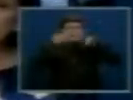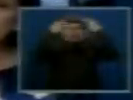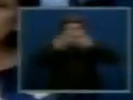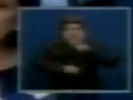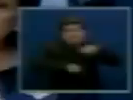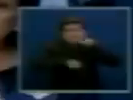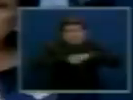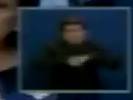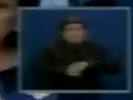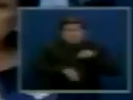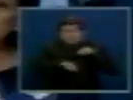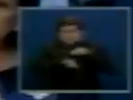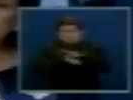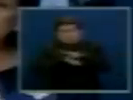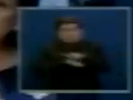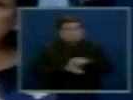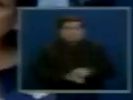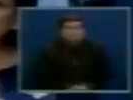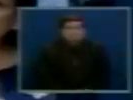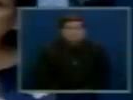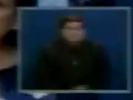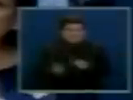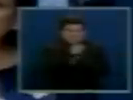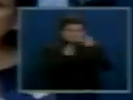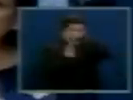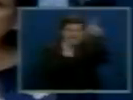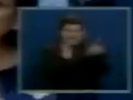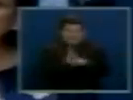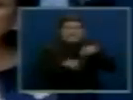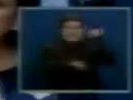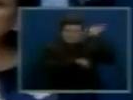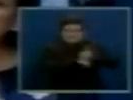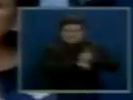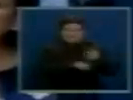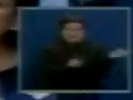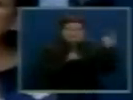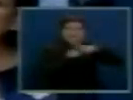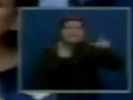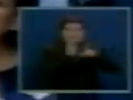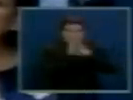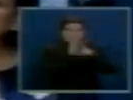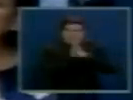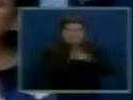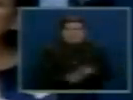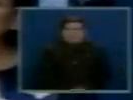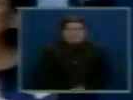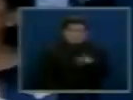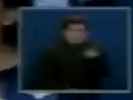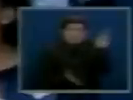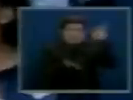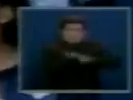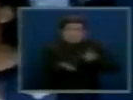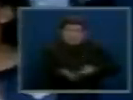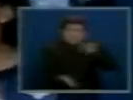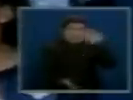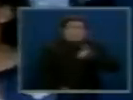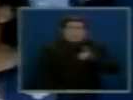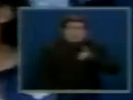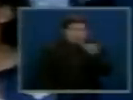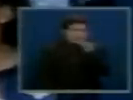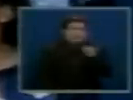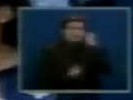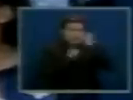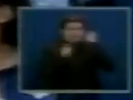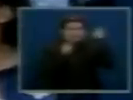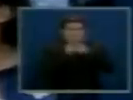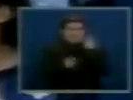nacional. Si la Sala Constitucional determina que aplicar la ley tal cual fue aprobada es válido, como precisamente